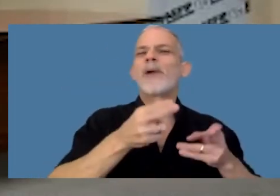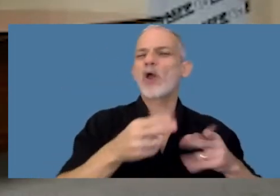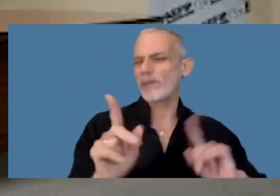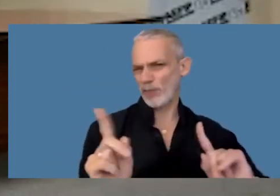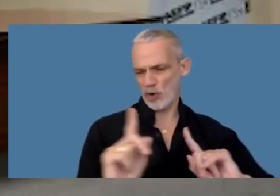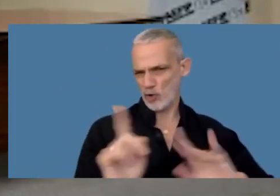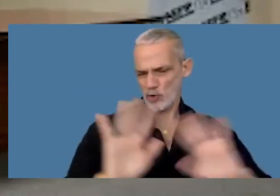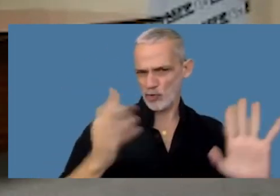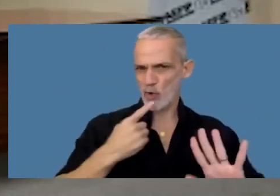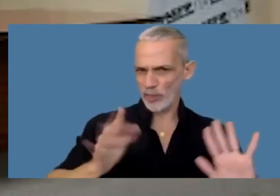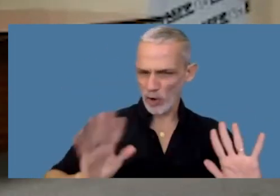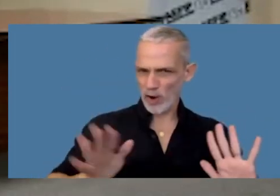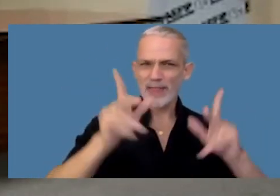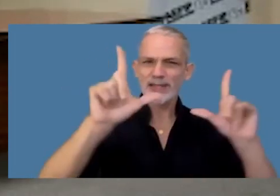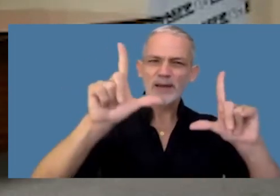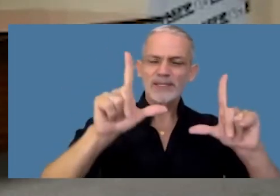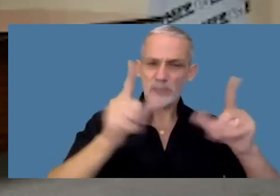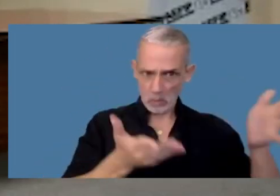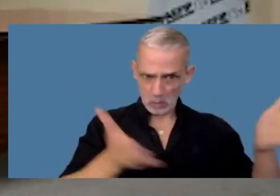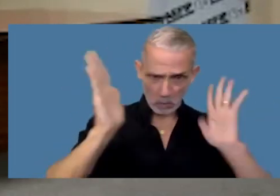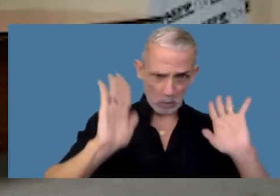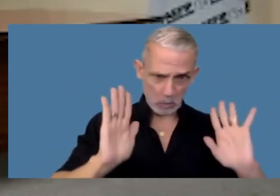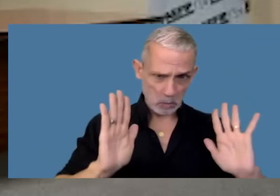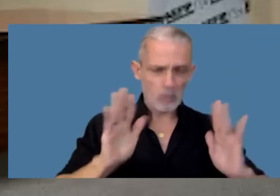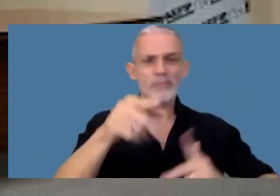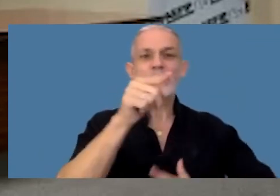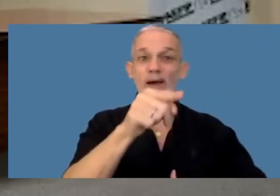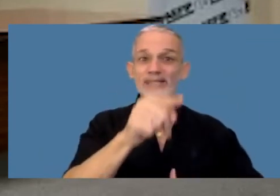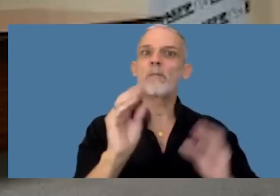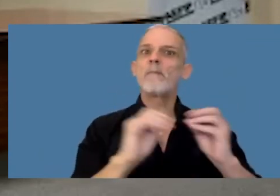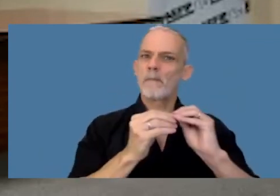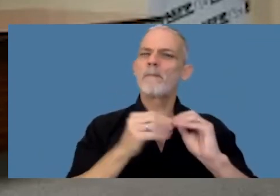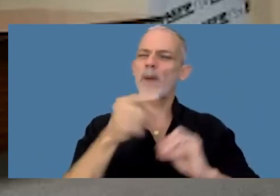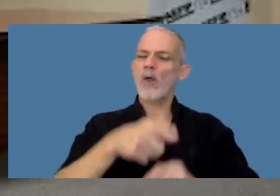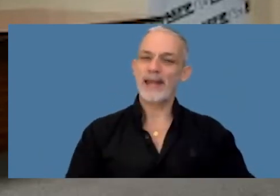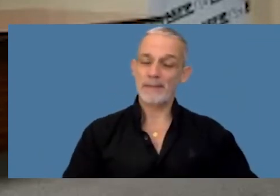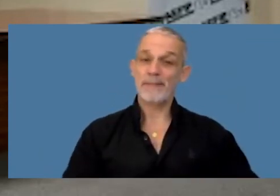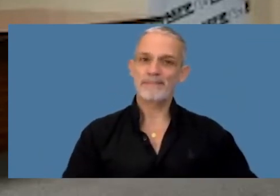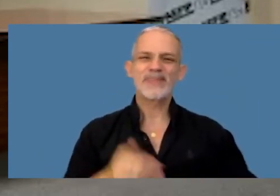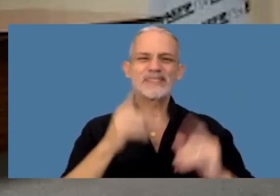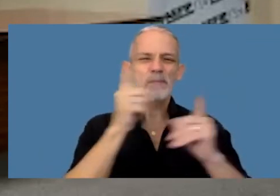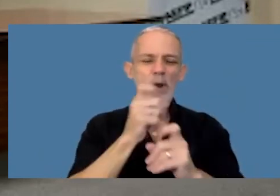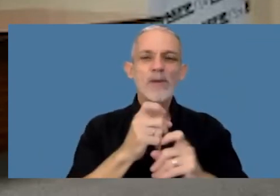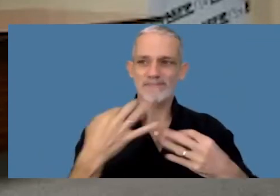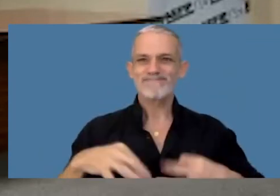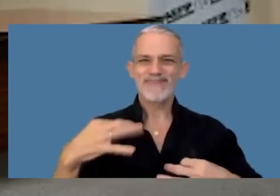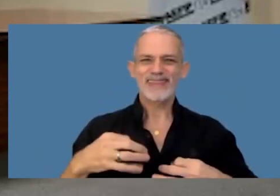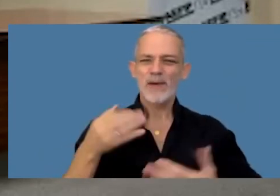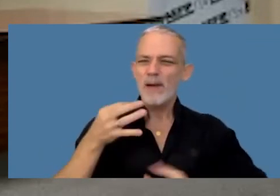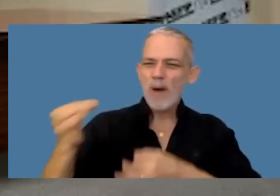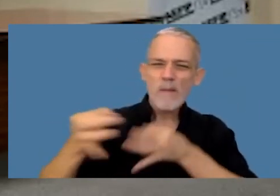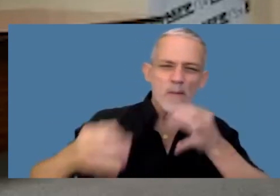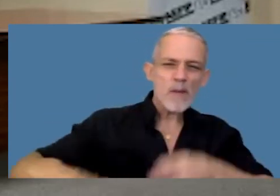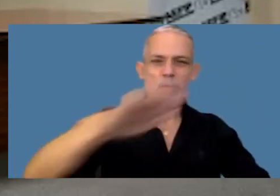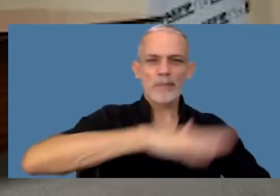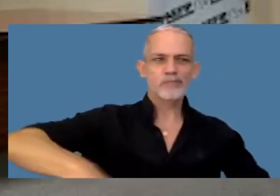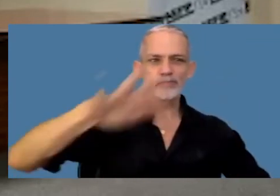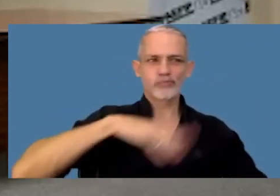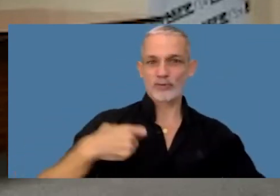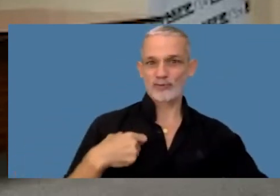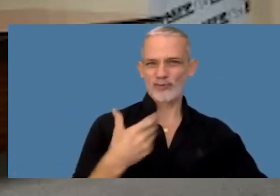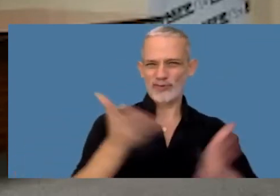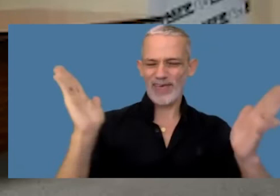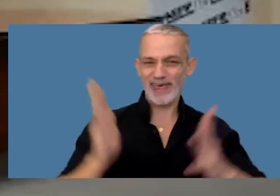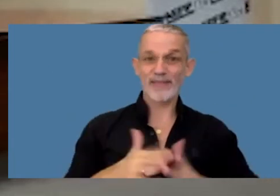estoy planteando eso, lo que estoy planteando es que eso es un problema. Y ese es el debate que tiene que darse en la sociedad. Ese tipo